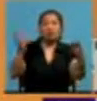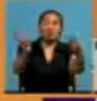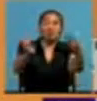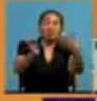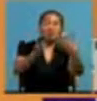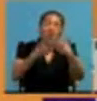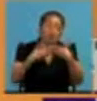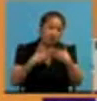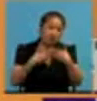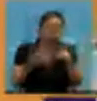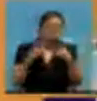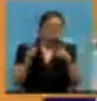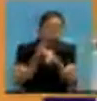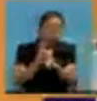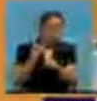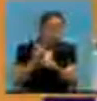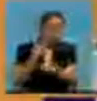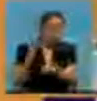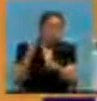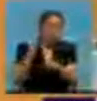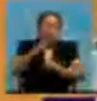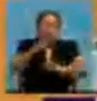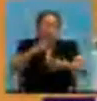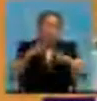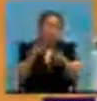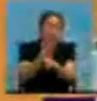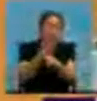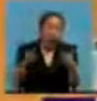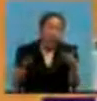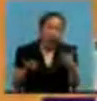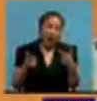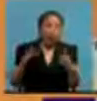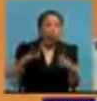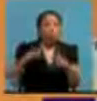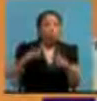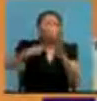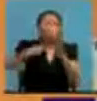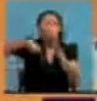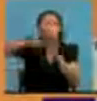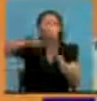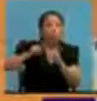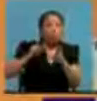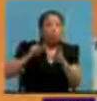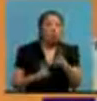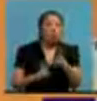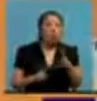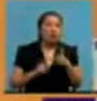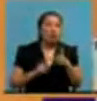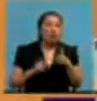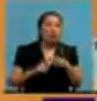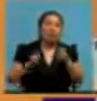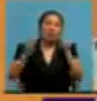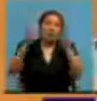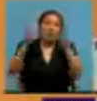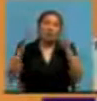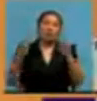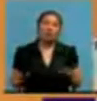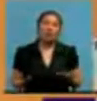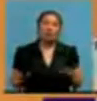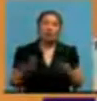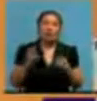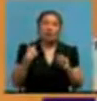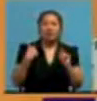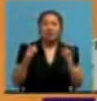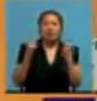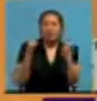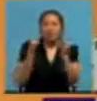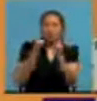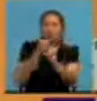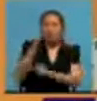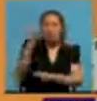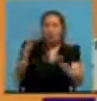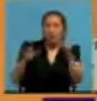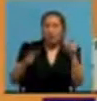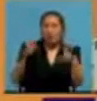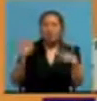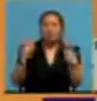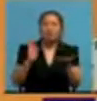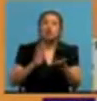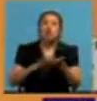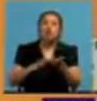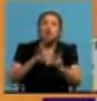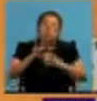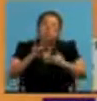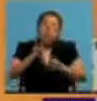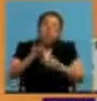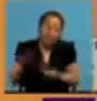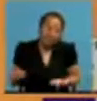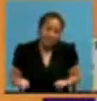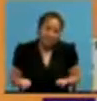después realmente cierran por falta de ventas por la recesión por el tema de la contracción que tiene la gente con respecto a